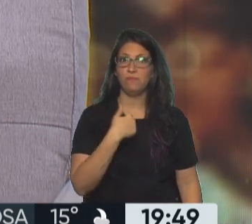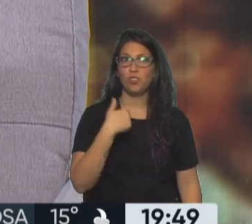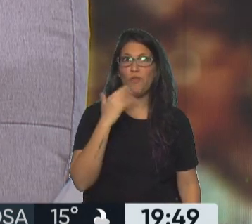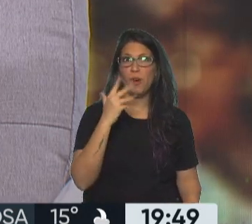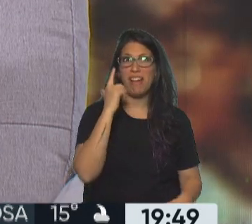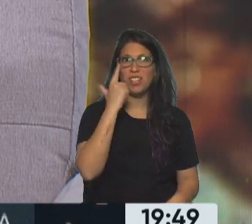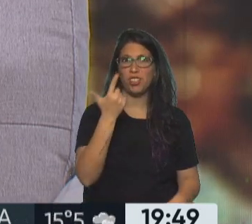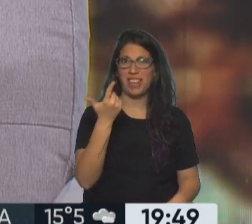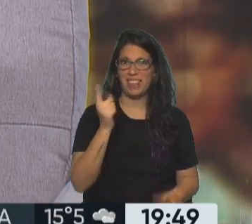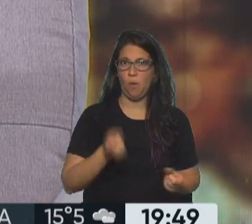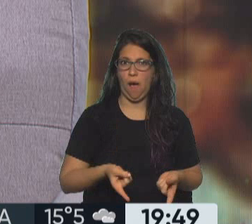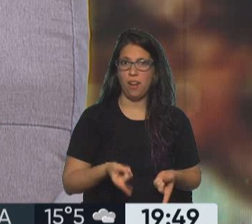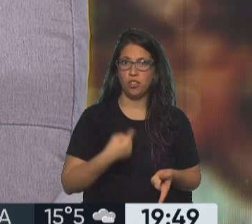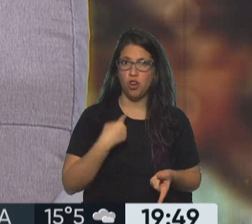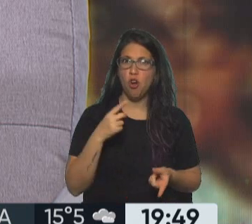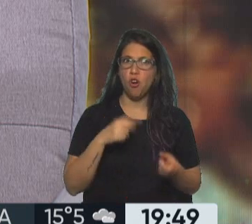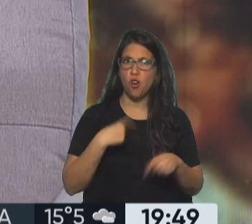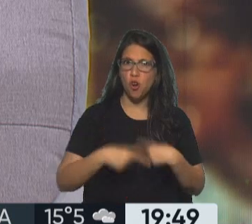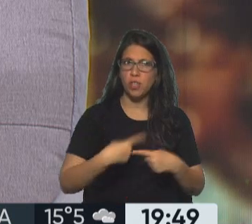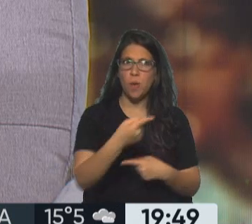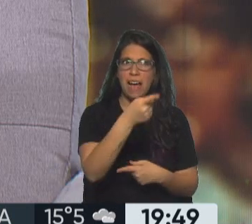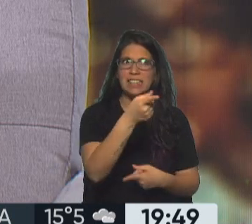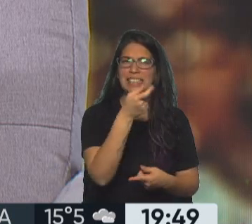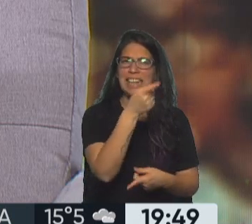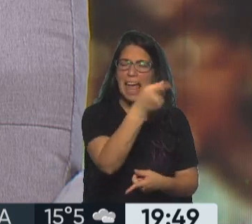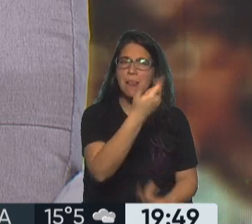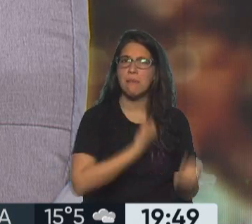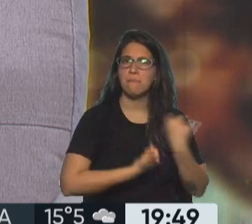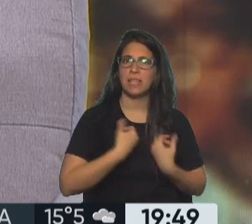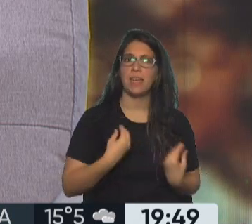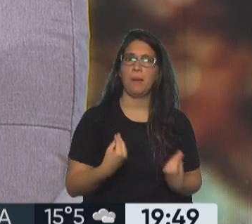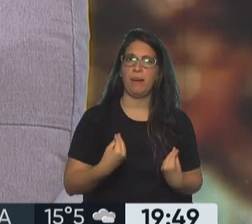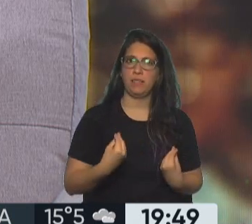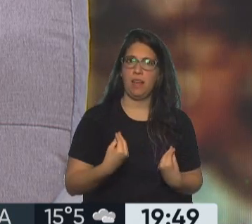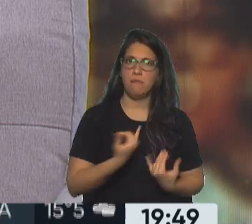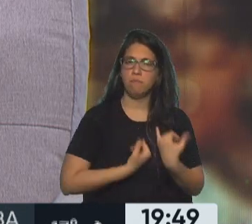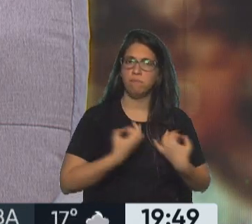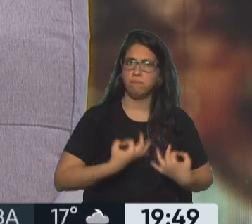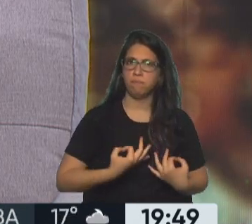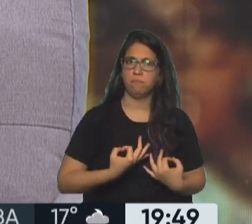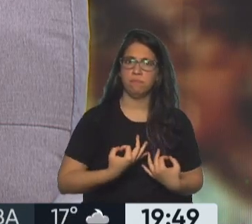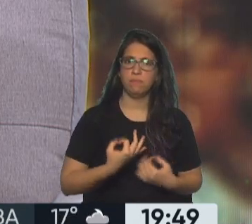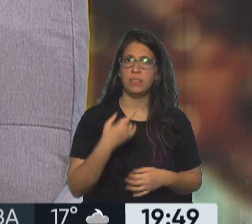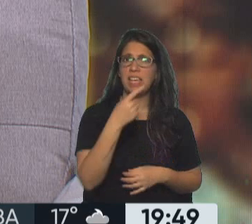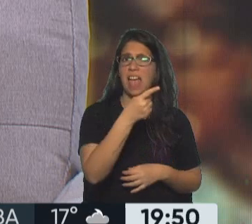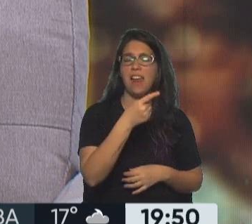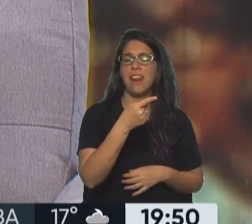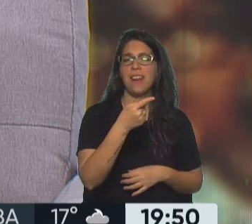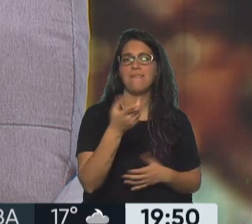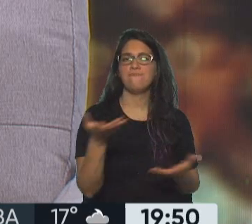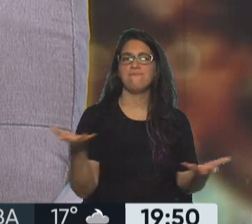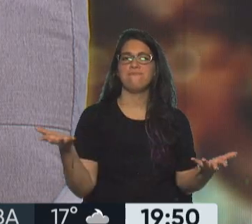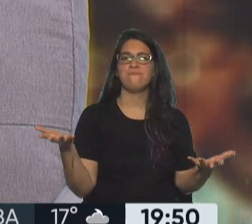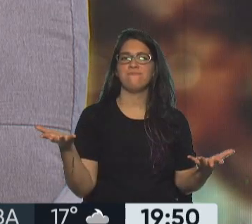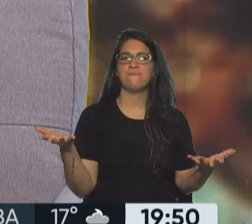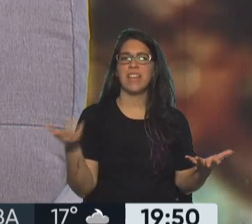todavía en esos años porque yo seguía buscando que él me explique lo que estaba pasando, Y ¿no? no. Y él, bueno, contrario a lo que venía pasando,